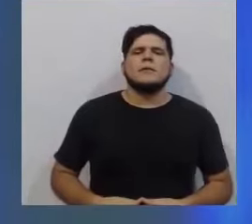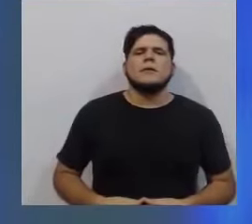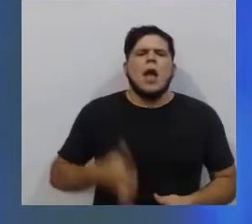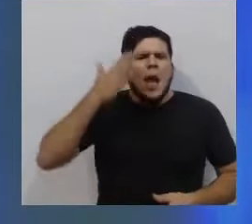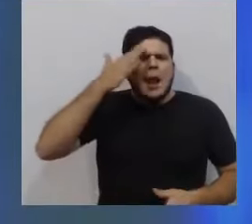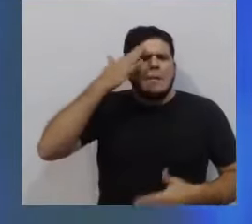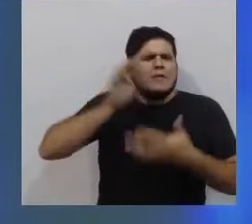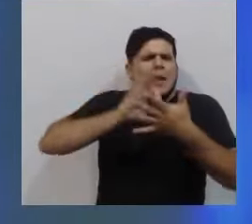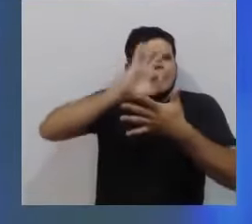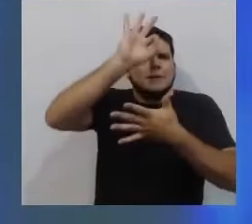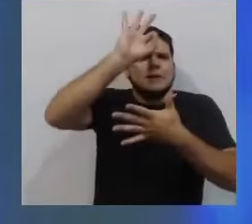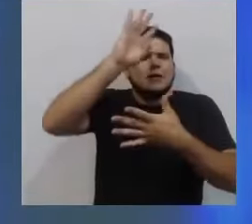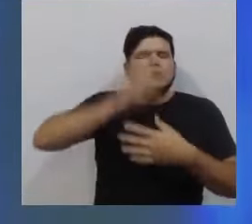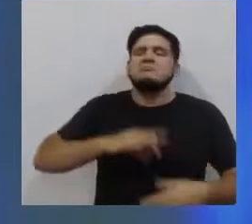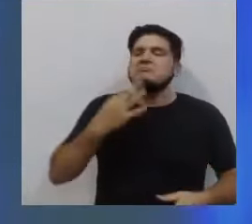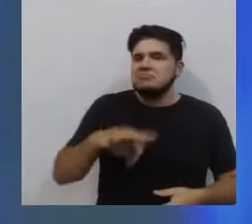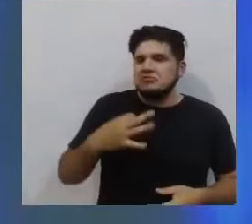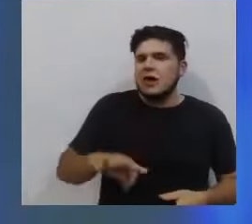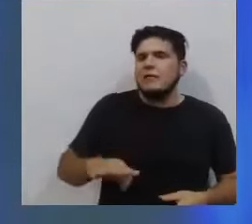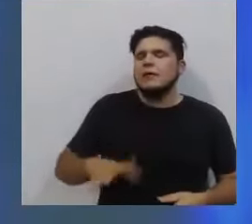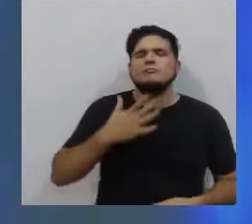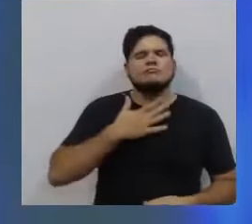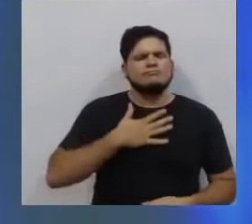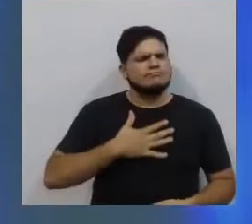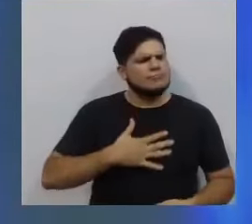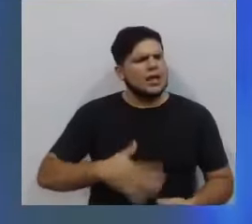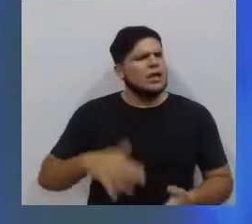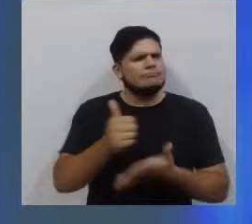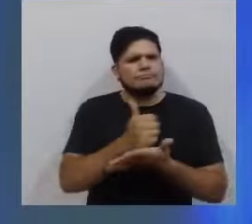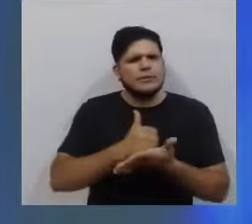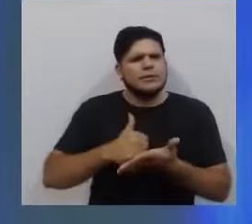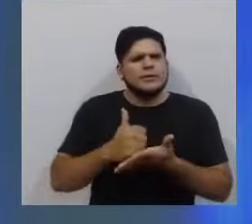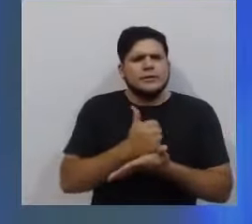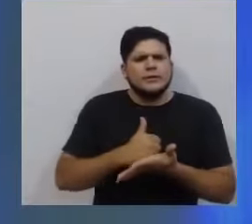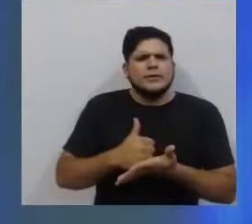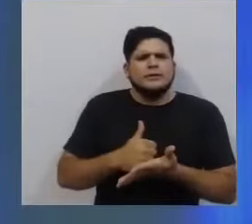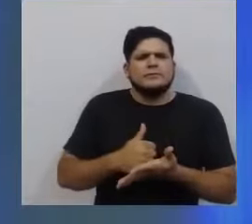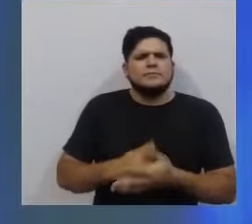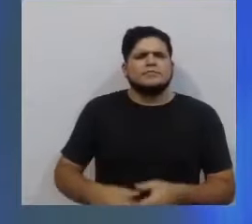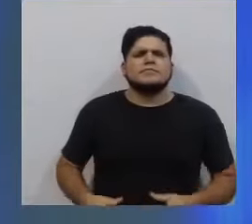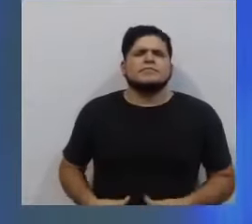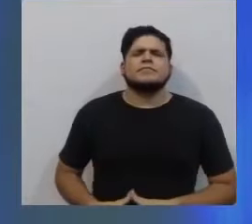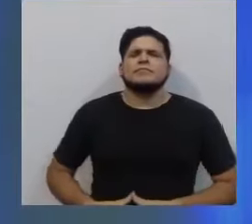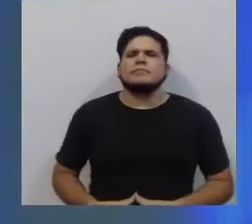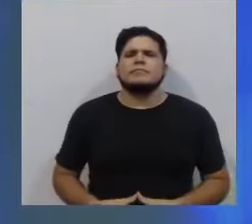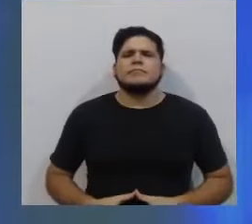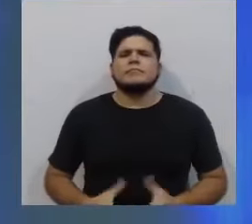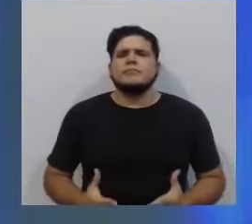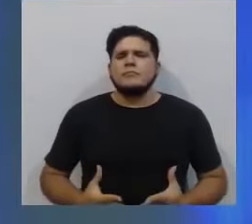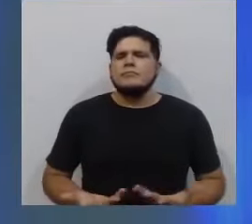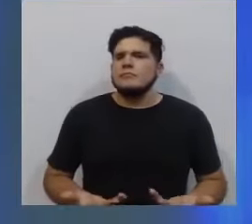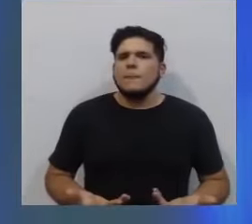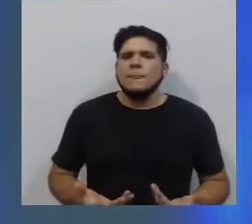no entra en el territorio de la ansiedad y de la angustia eso podía haber pasado con jeremías podía haber pasado